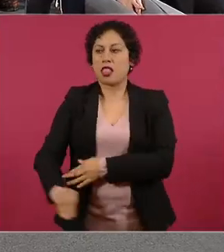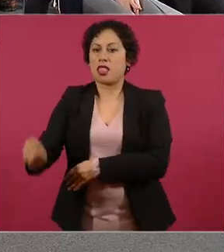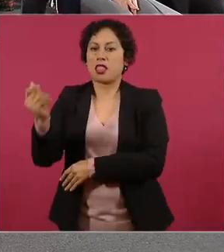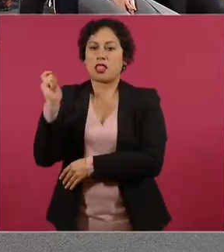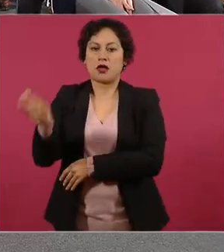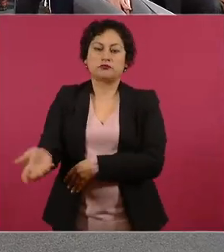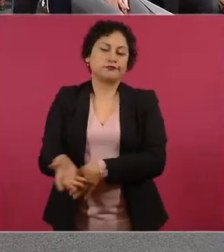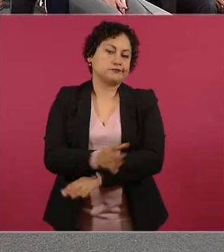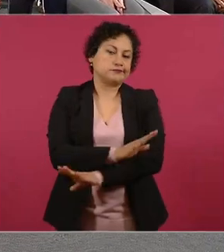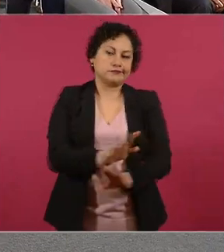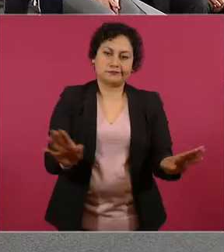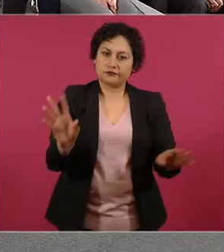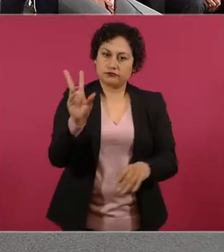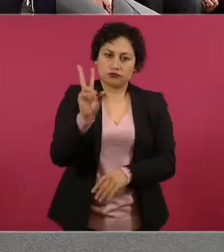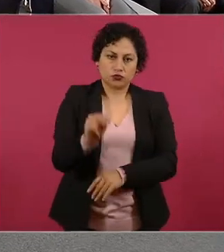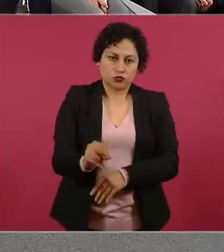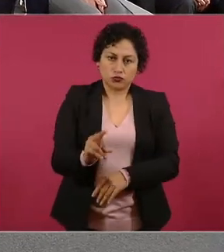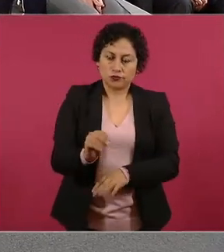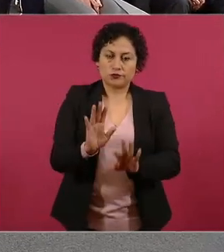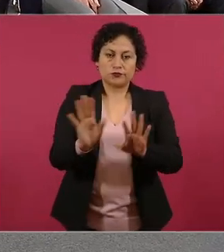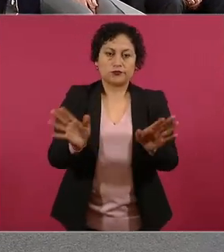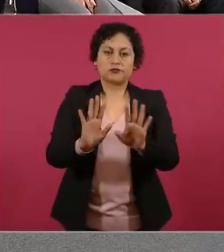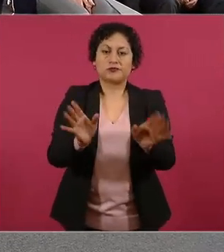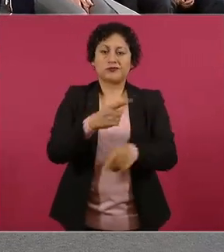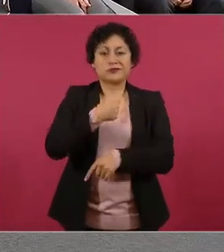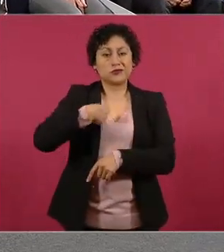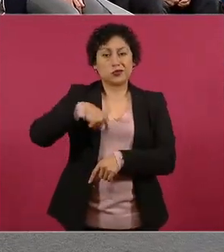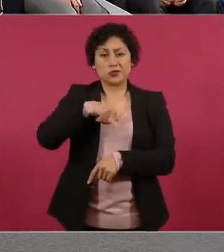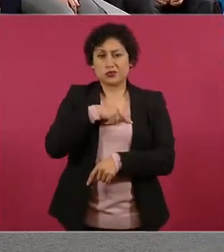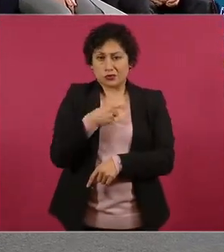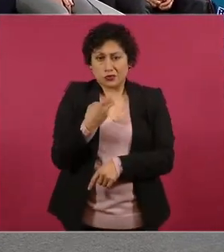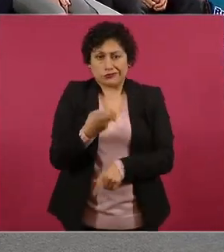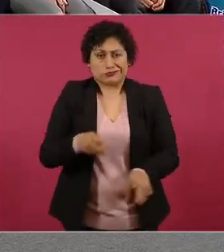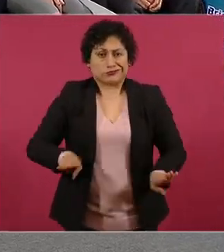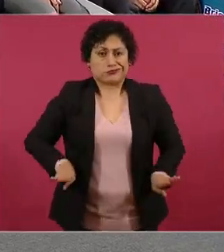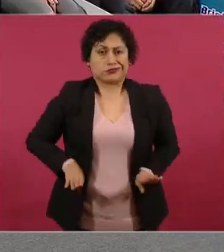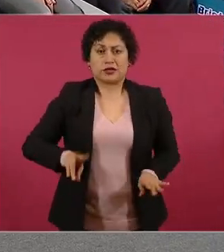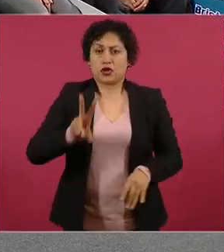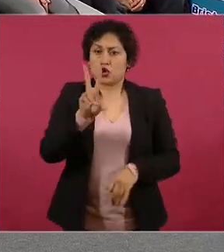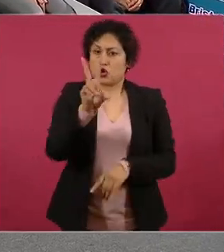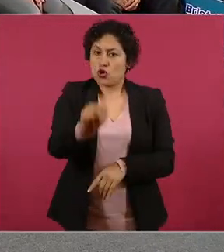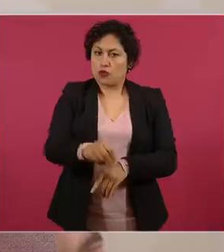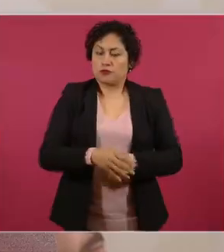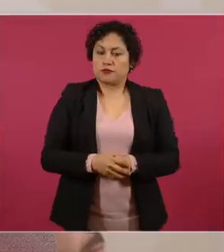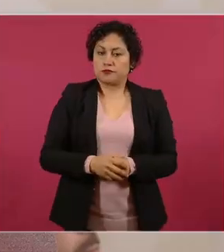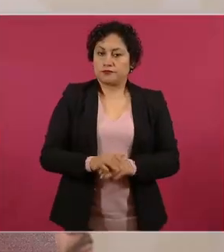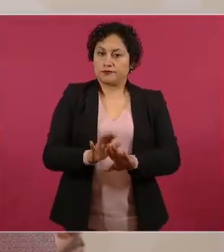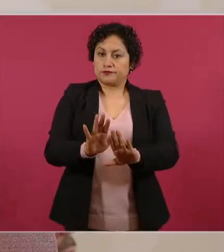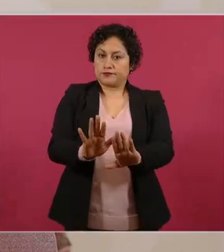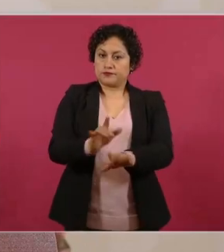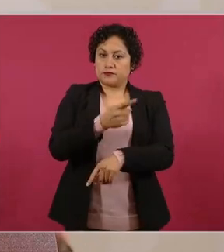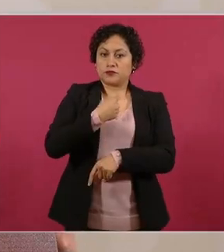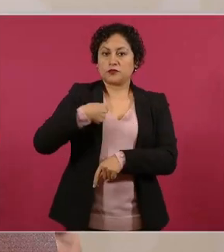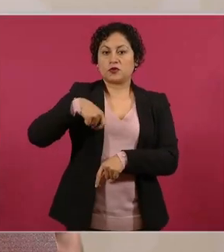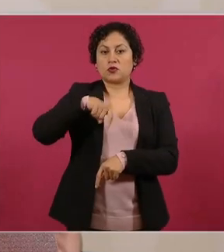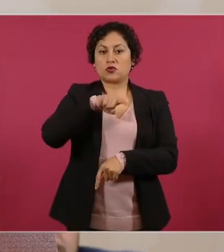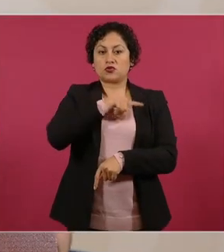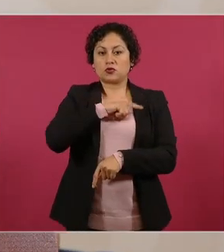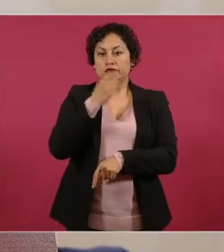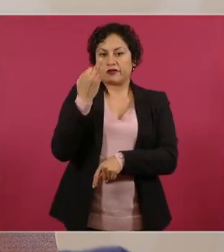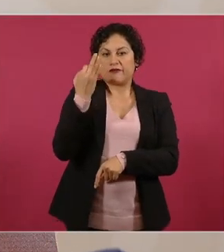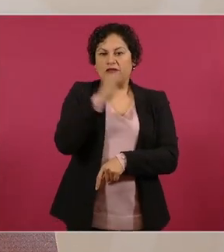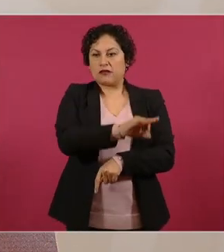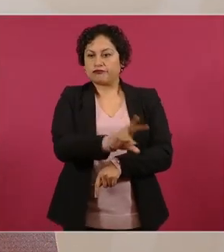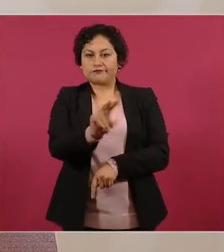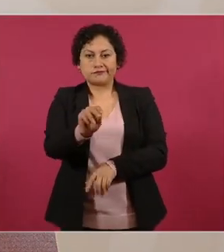Tenemos nosotros, ¿sí?, esas prácticas, ¿sí? No somos fachos,